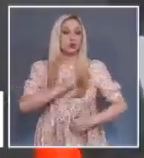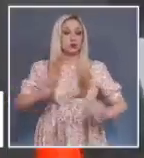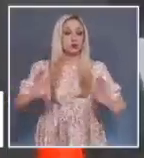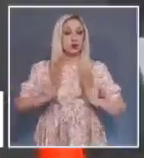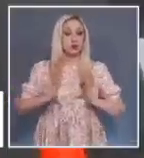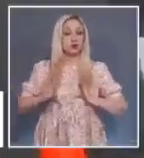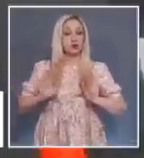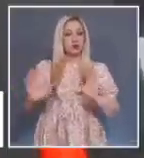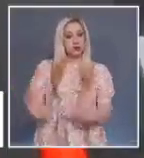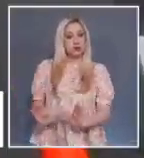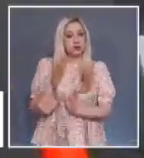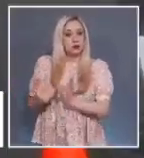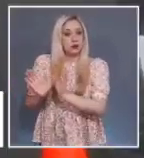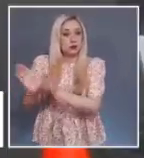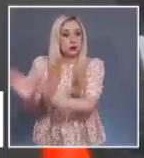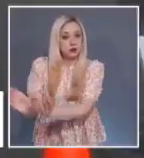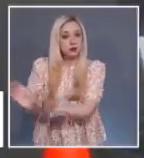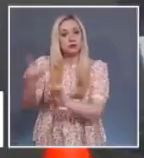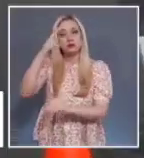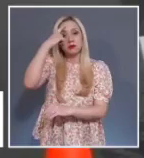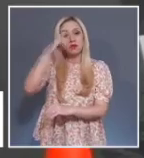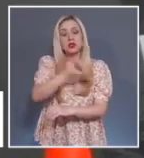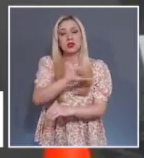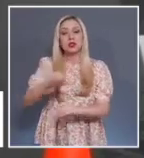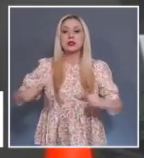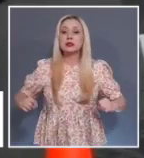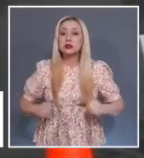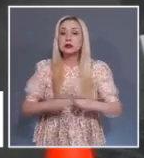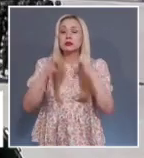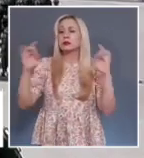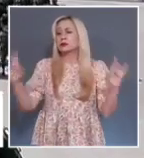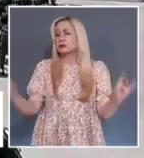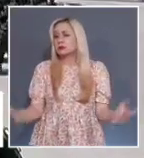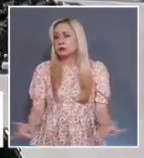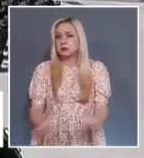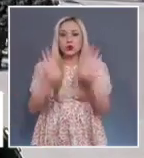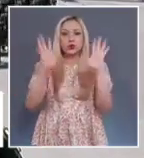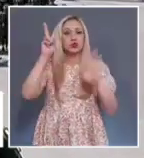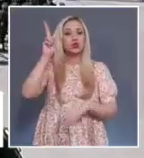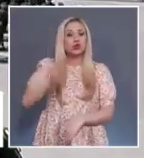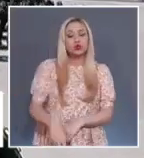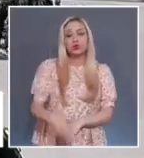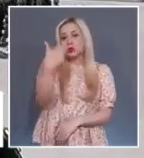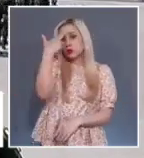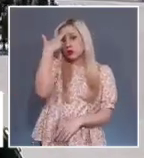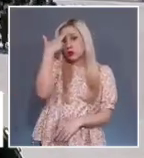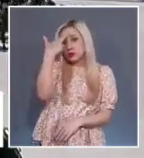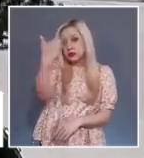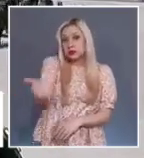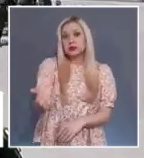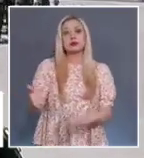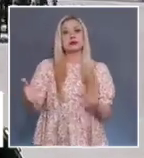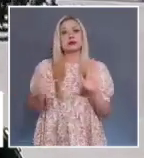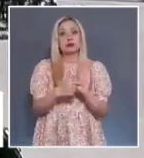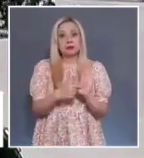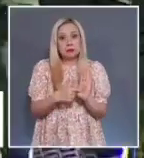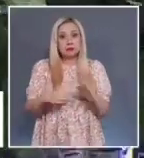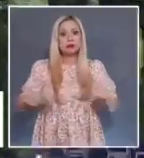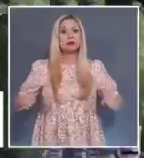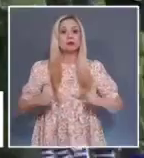armadas solo pueden intervenir de manera extraordinaria regulada fiscalizada subordinada y complementaria